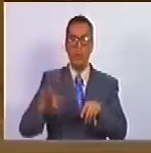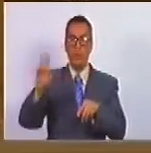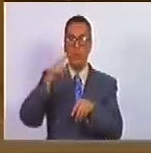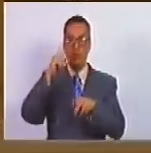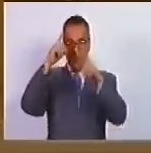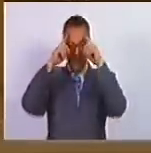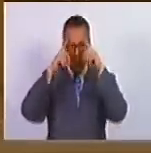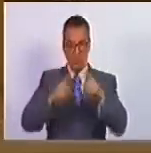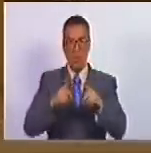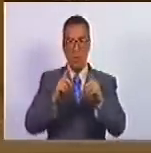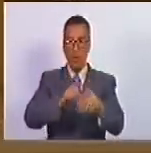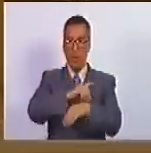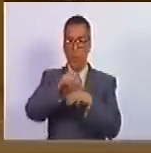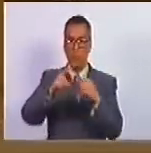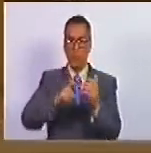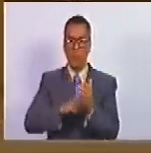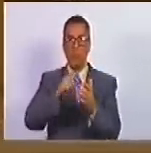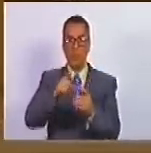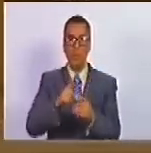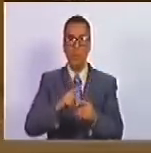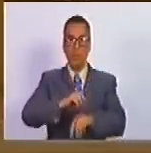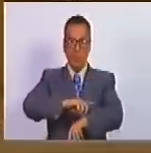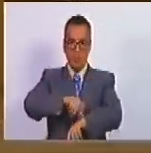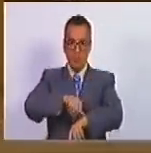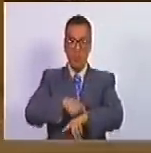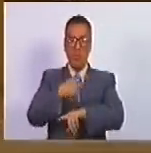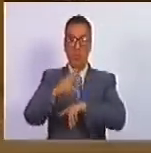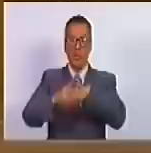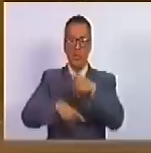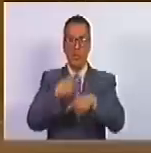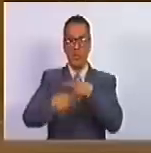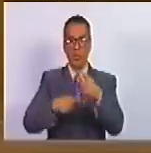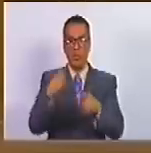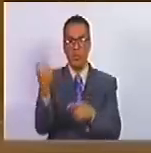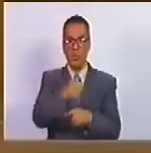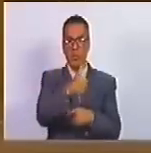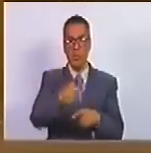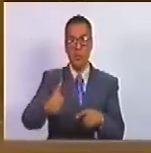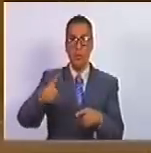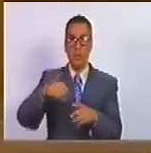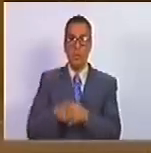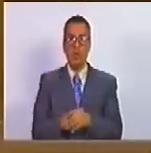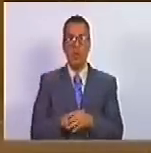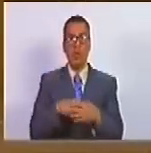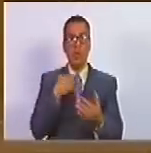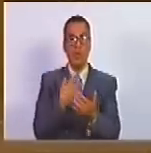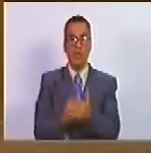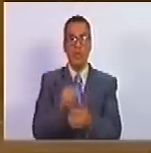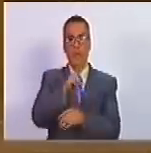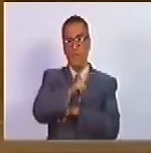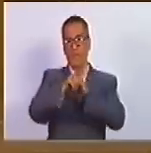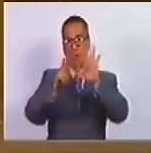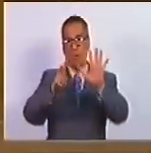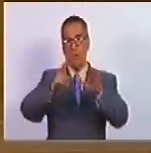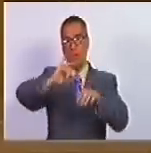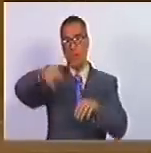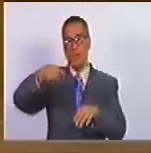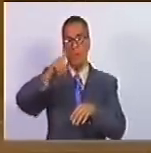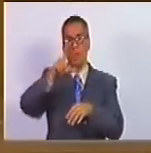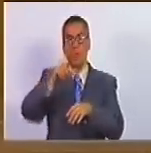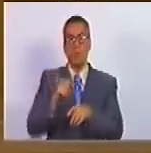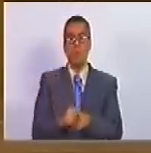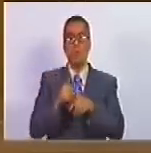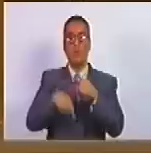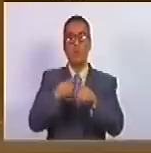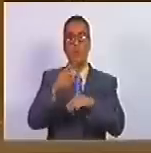decidimos de manera unánime prorrogar el proceso de postulaciones hasta el día 27 del mes en curso, es decir,